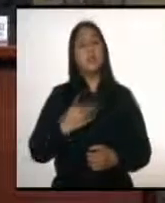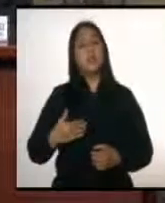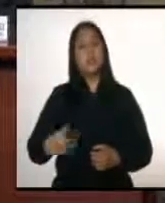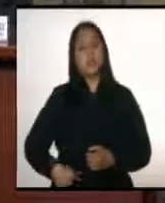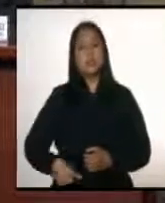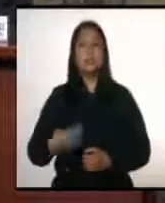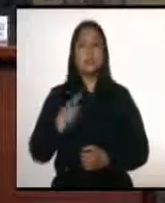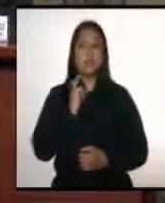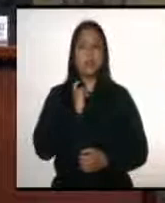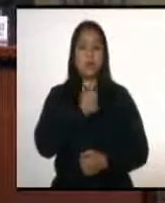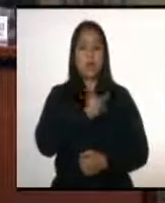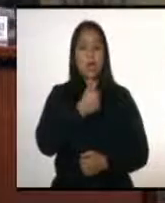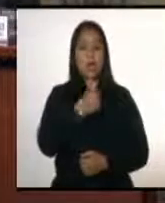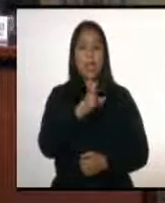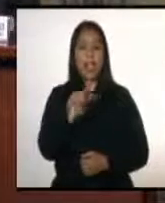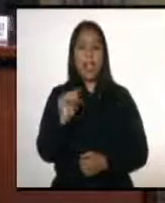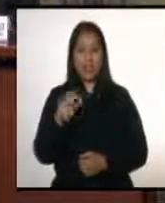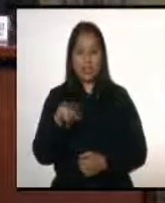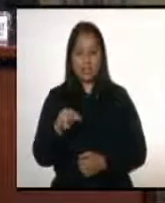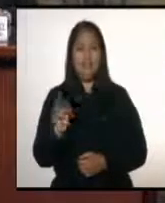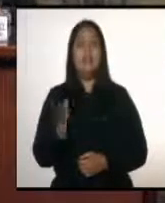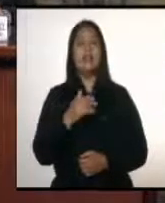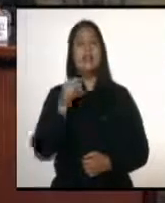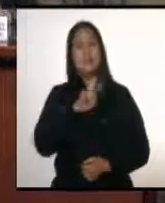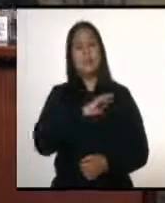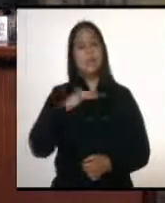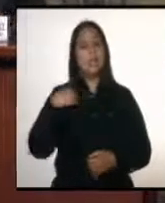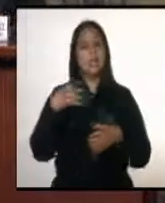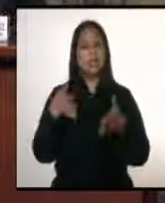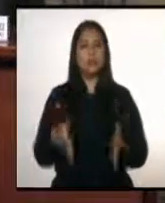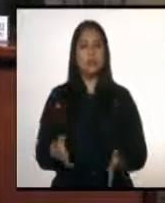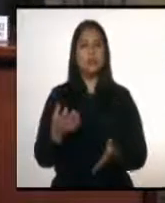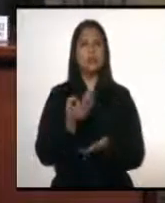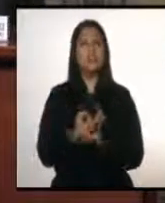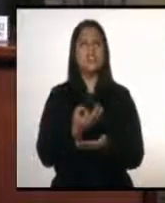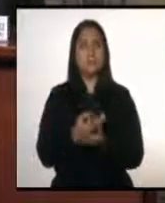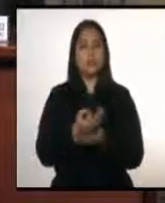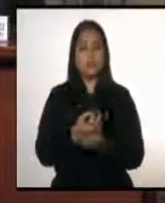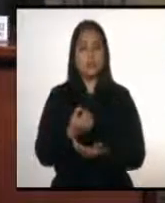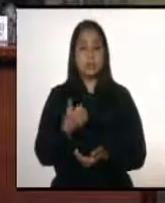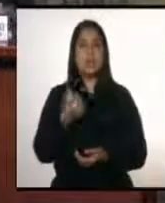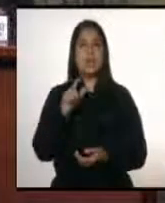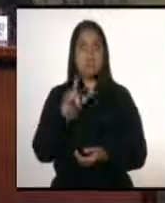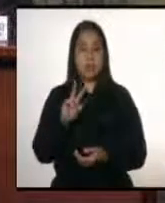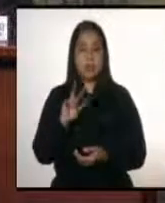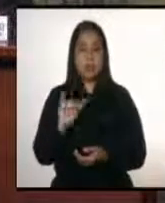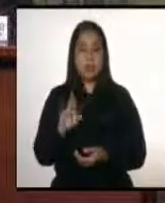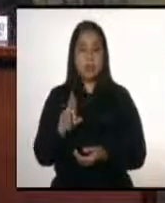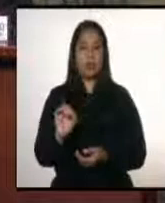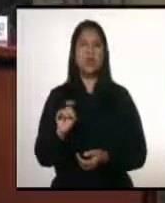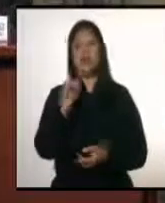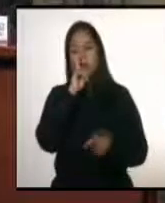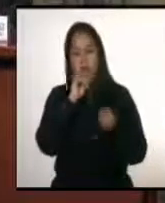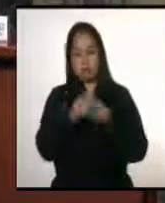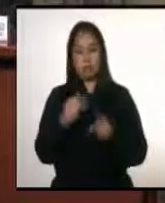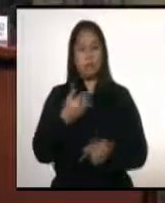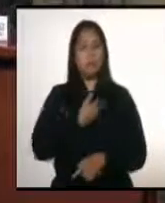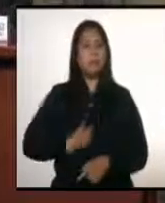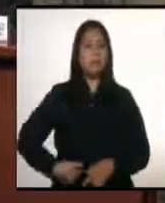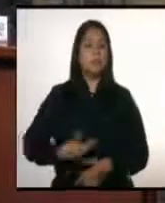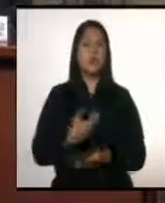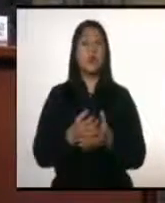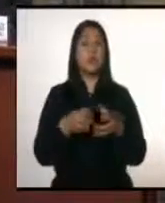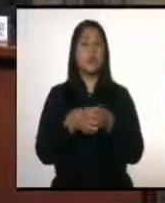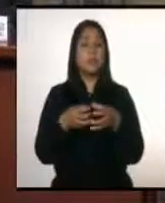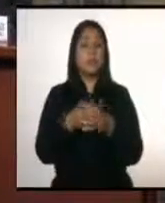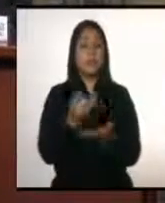Rodríguez, ministro de Finanzas, Álvaro González Richi, y el presidente de la Comisión de Finanzas del Congreso de la